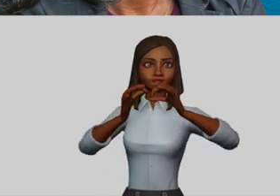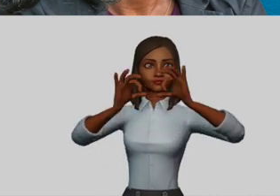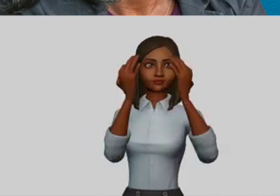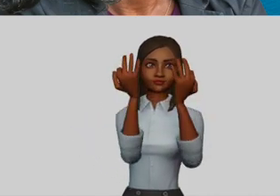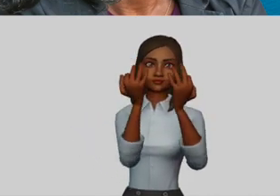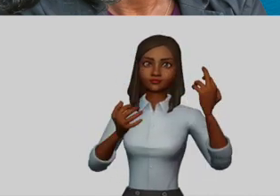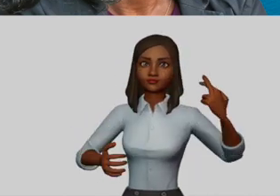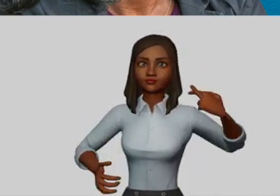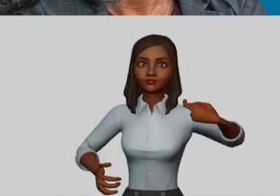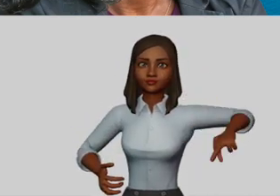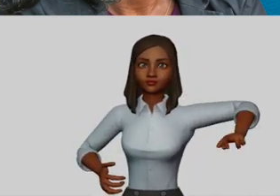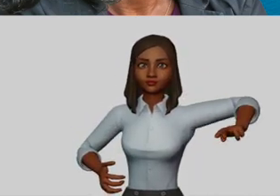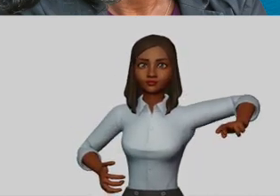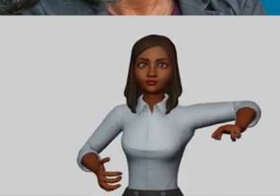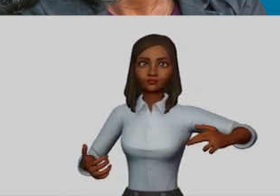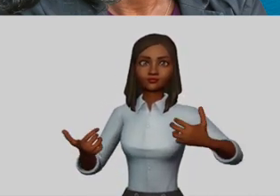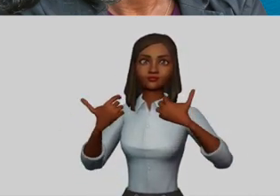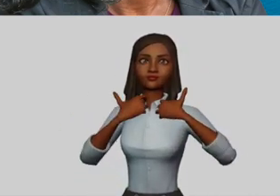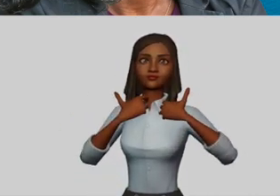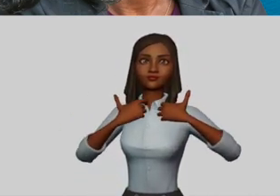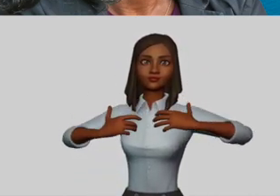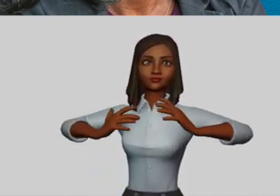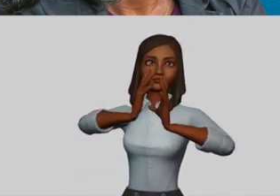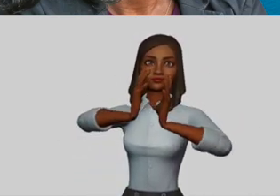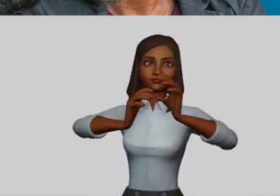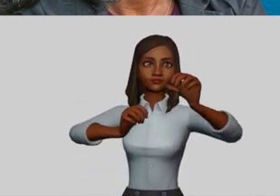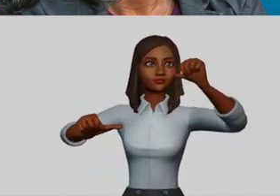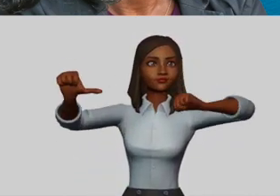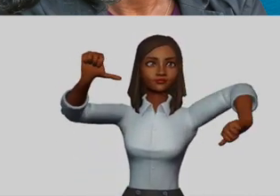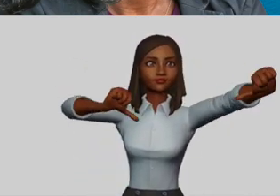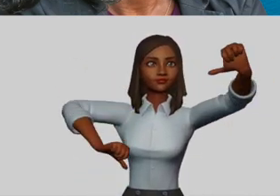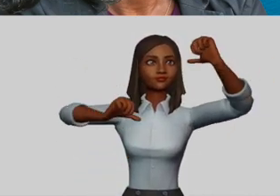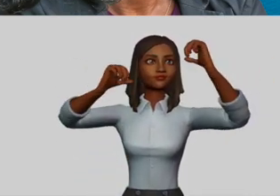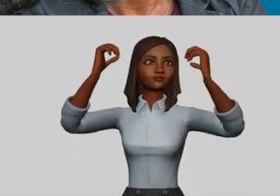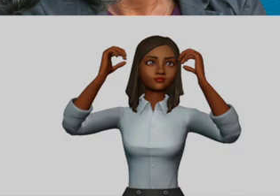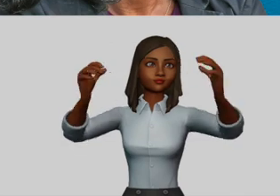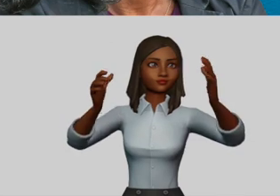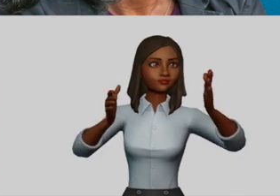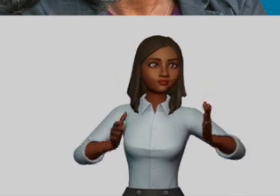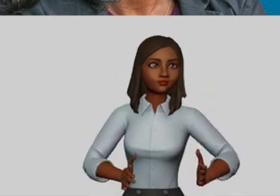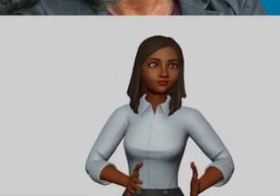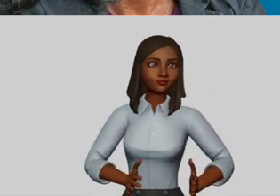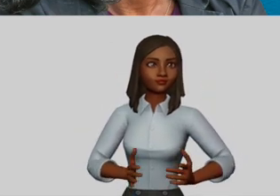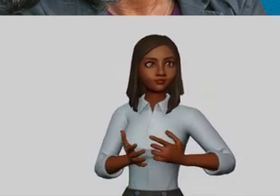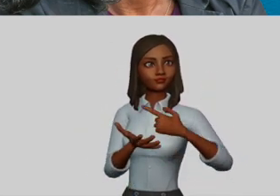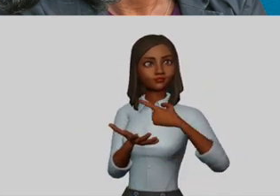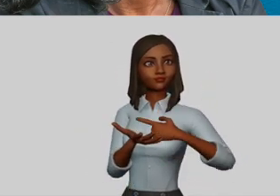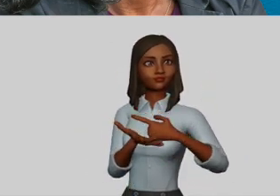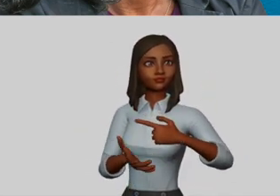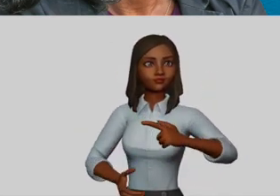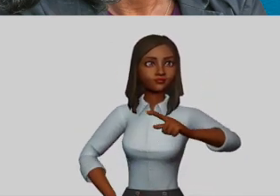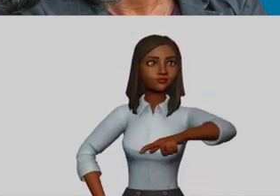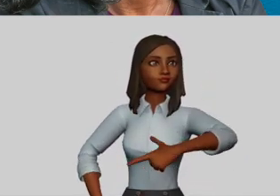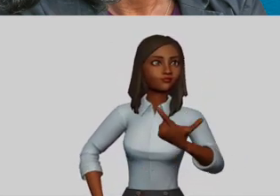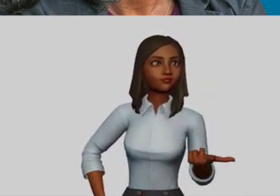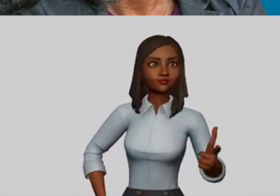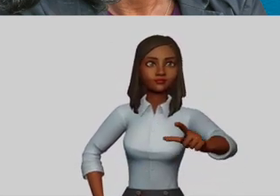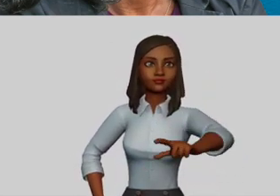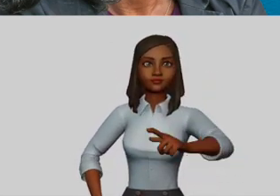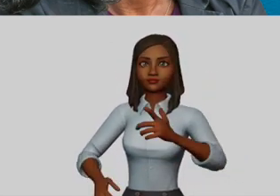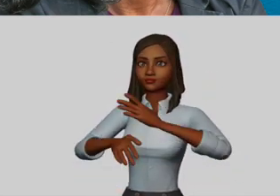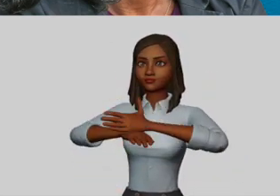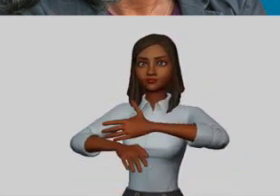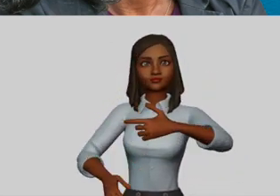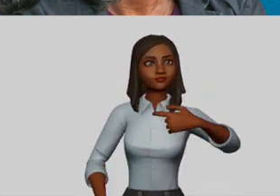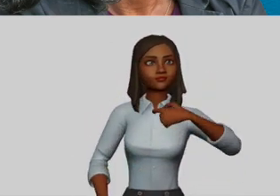me criaron católica, no que el padre me dice que esto, no. Yamillet te puede decir, no, yo creo esto y esto. Y entiendo que hay